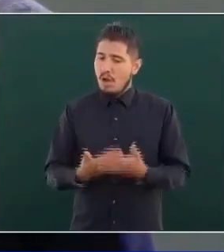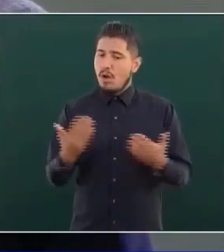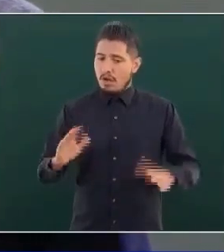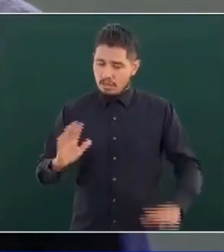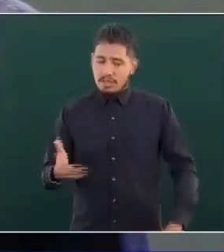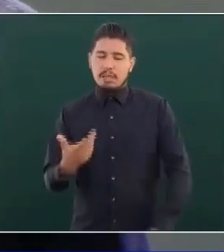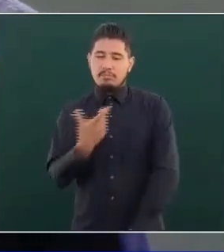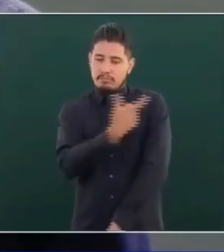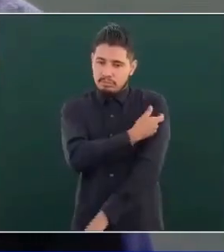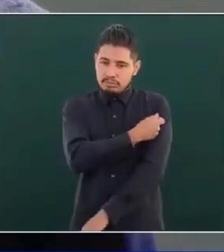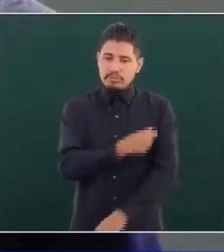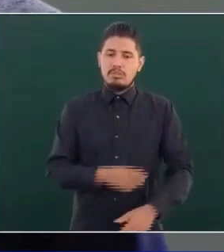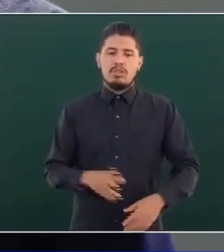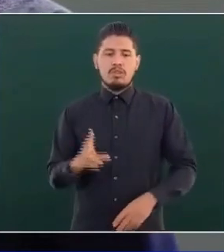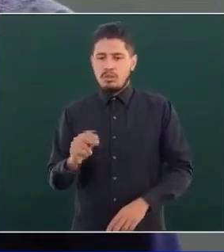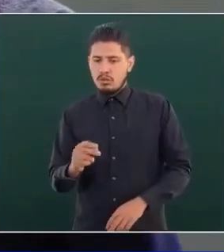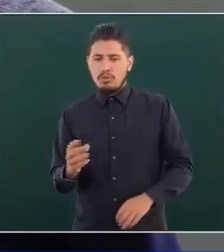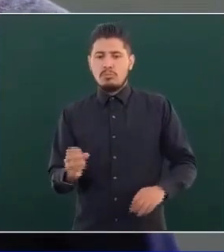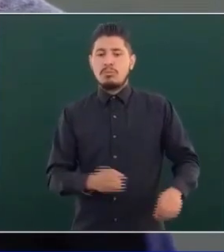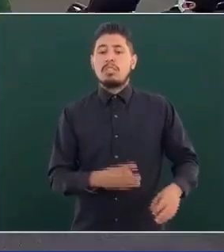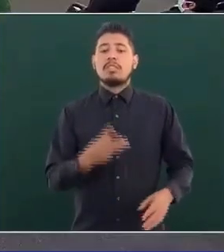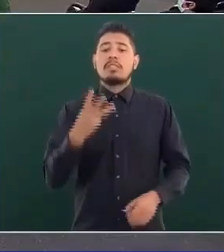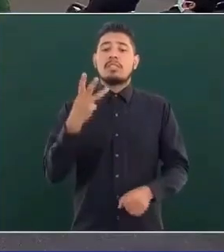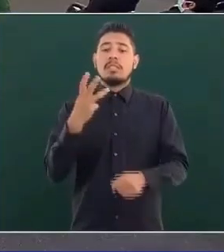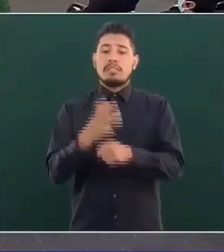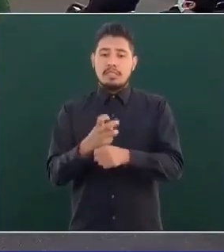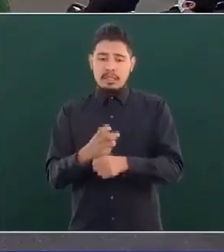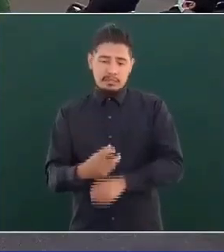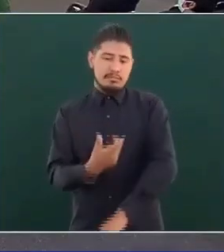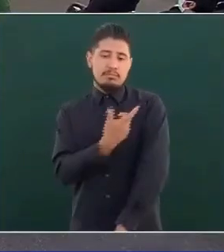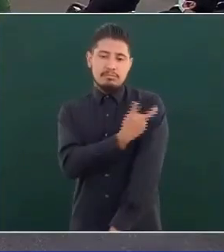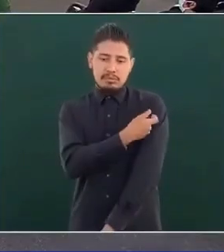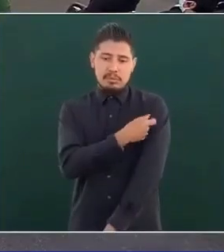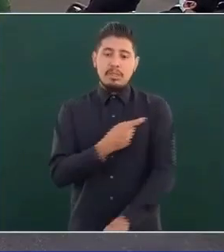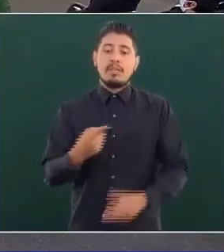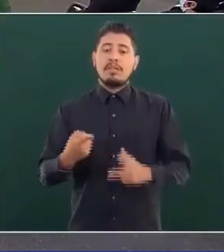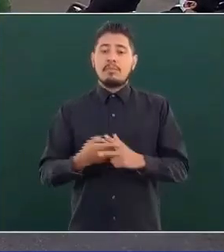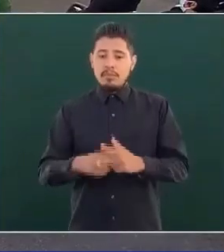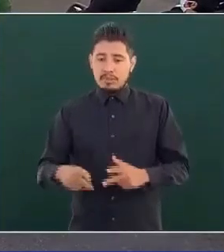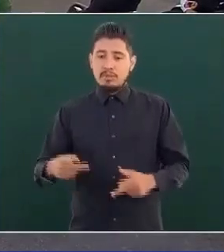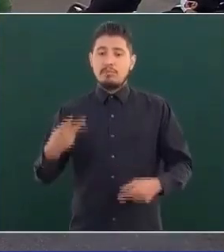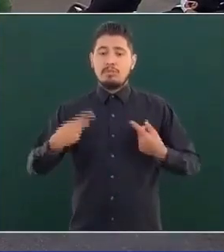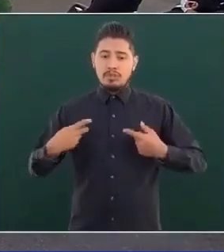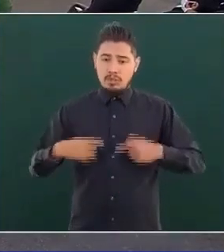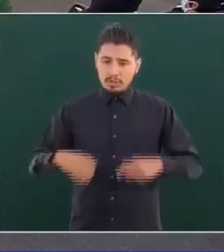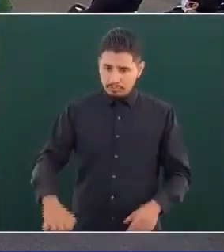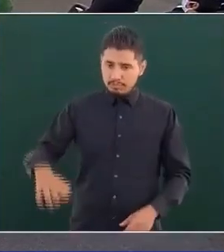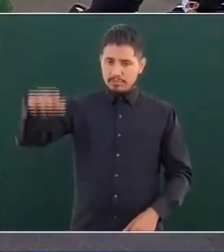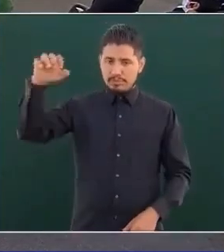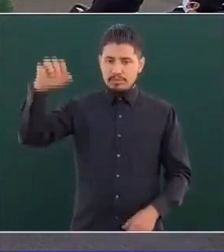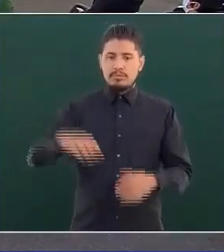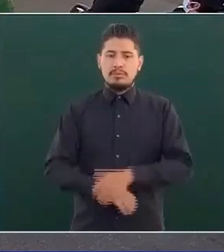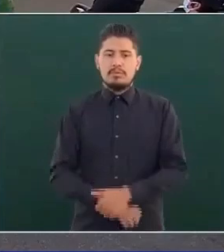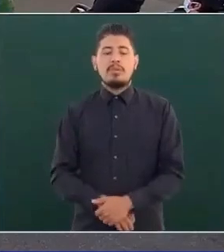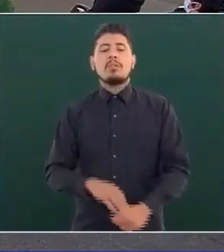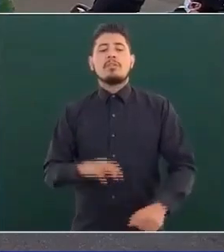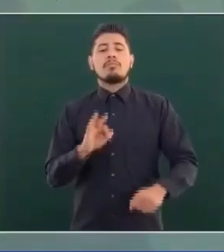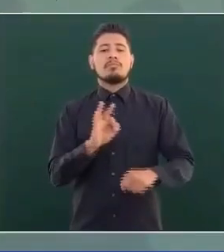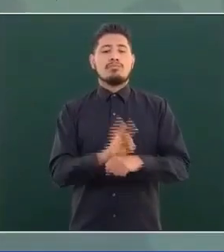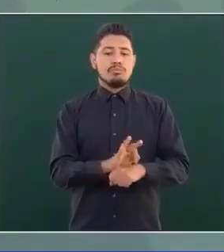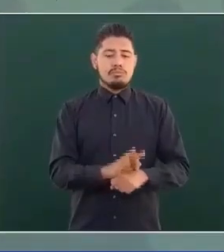descarta una tercera dosis, empezando con adultos mayores, de protección.